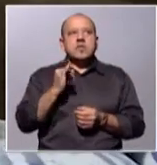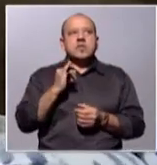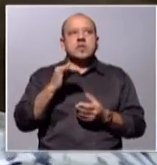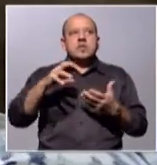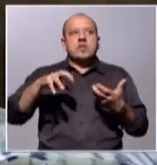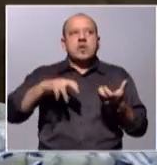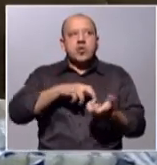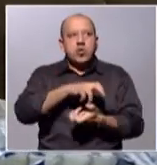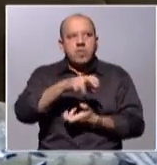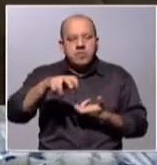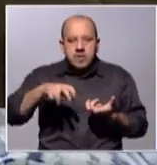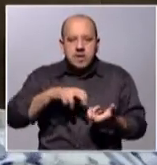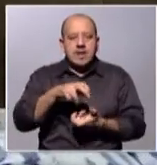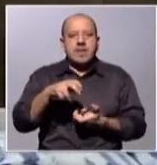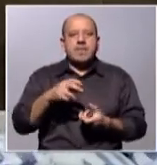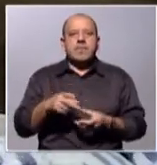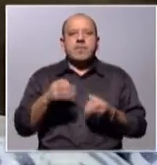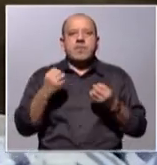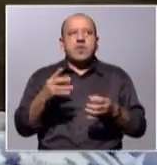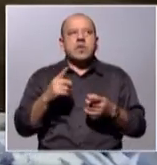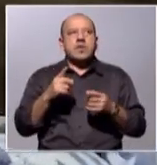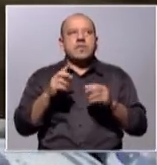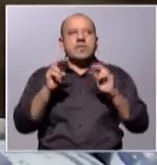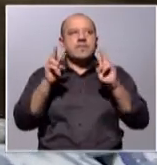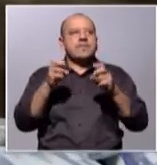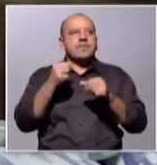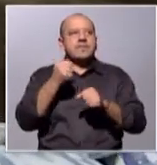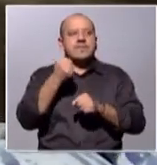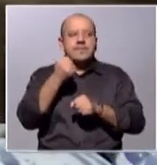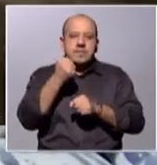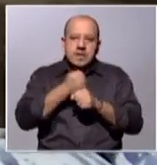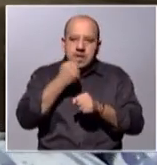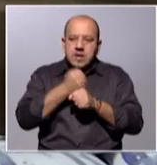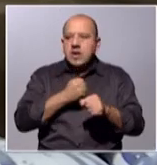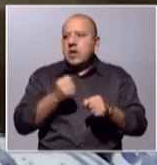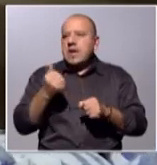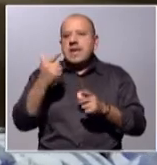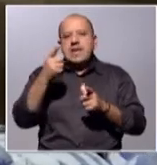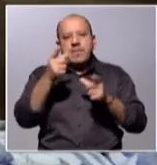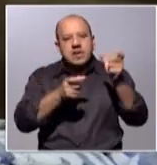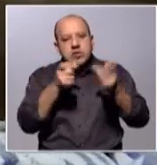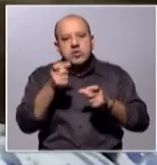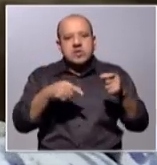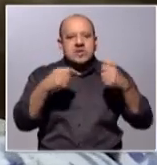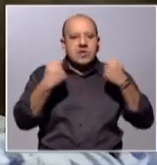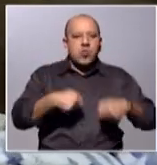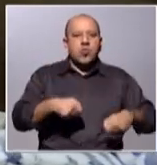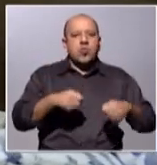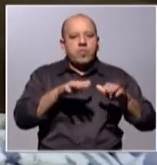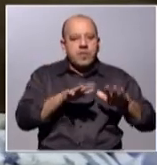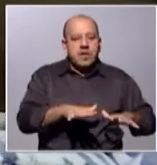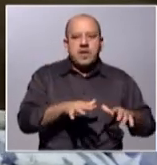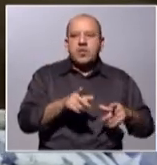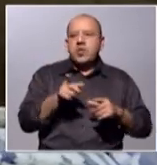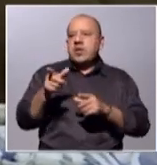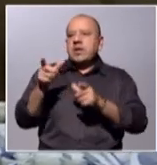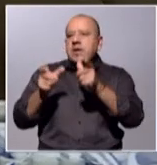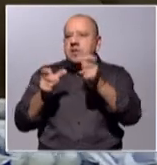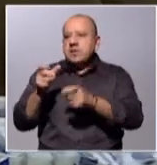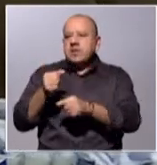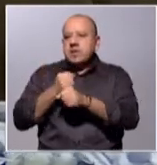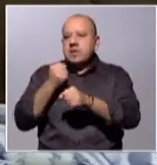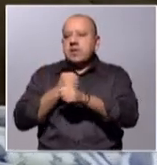atender por un lado los temas laborales es decir las personas que van al seguro de paro las personas que están haciendo trabajo a